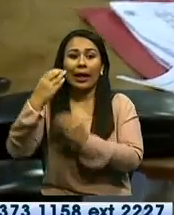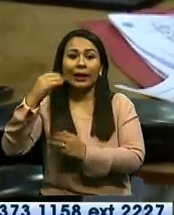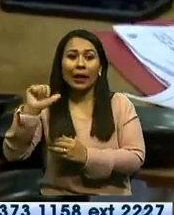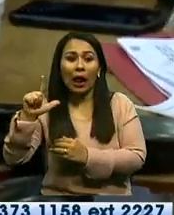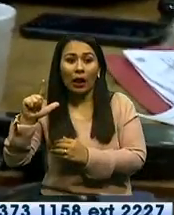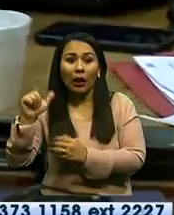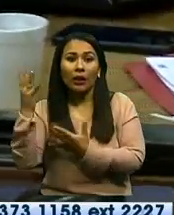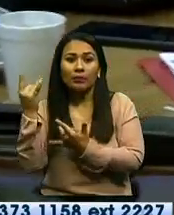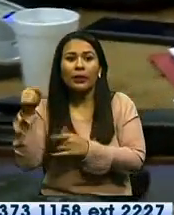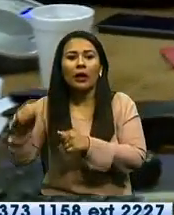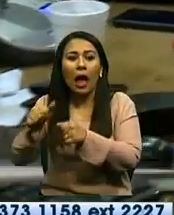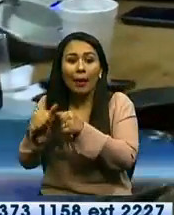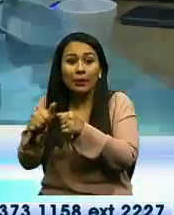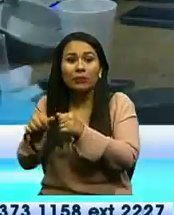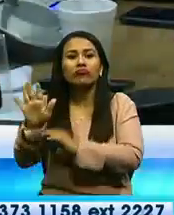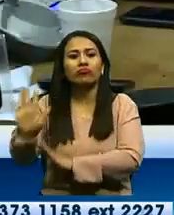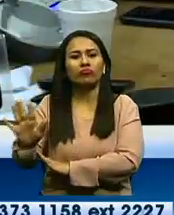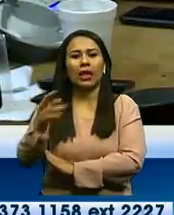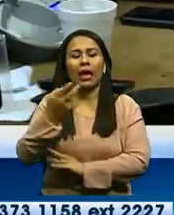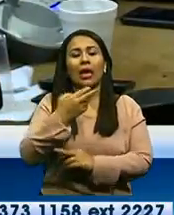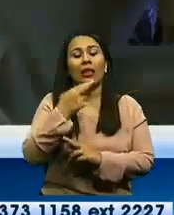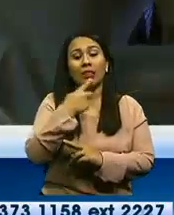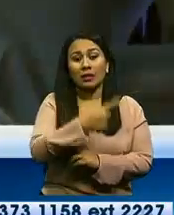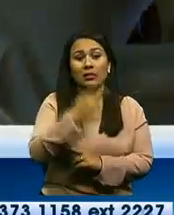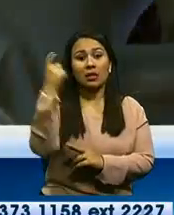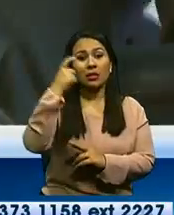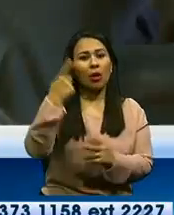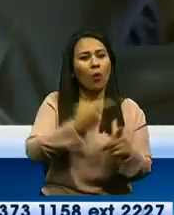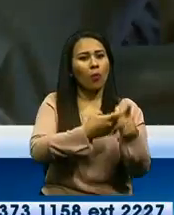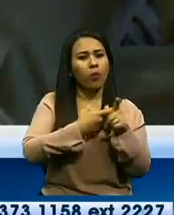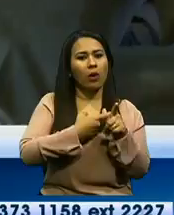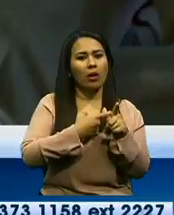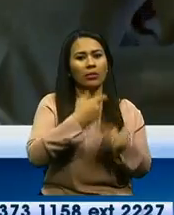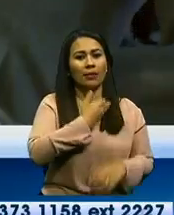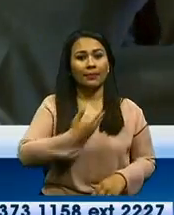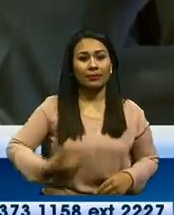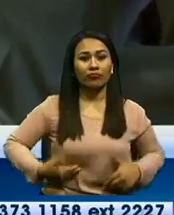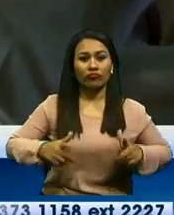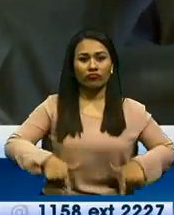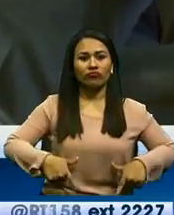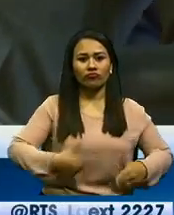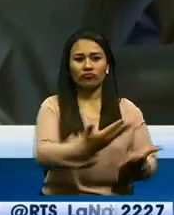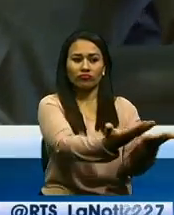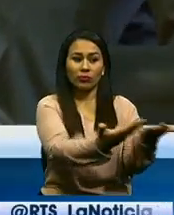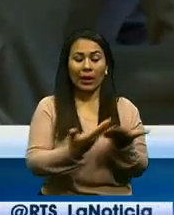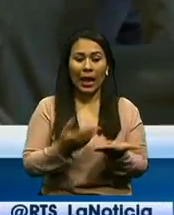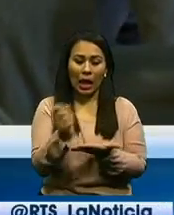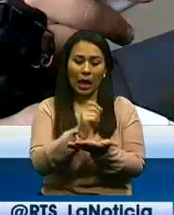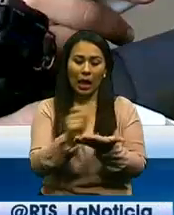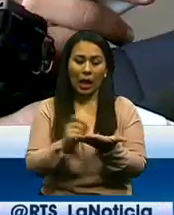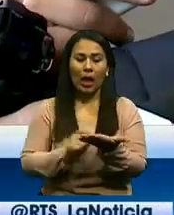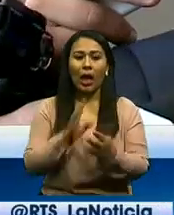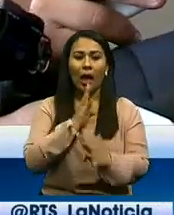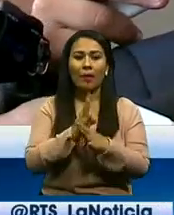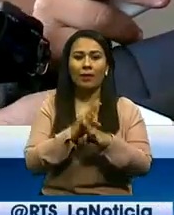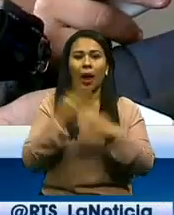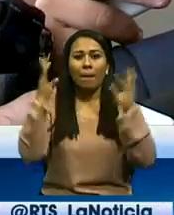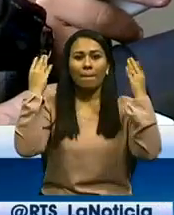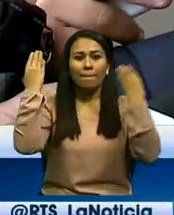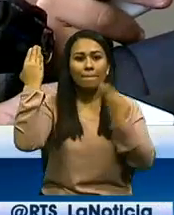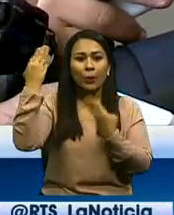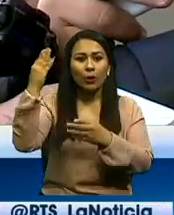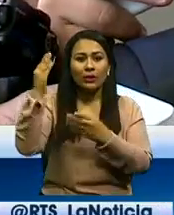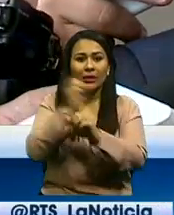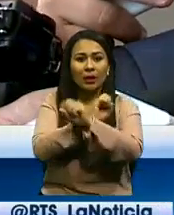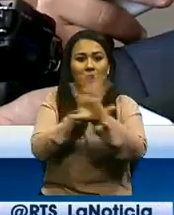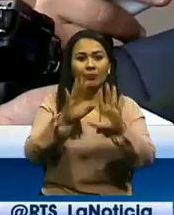aseguran que es necesario que el presidente envíe de manera urgente reformas que consoliden ya una política económica clara. Se necesita